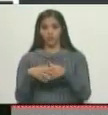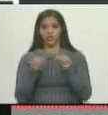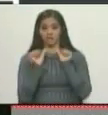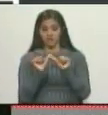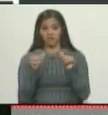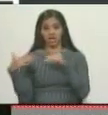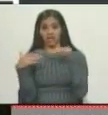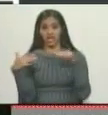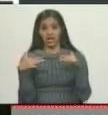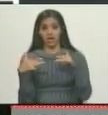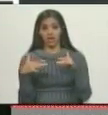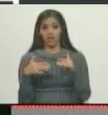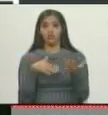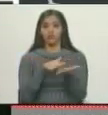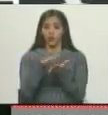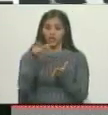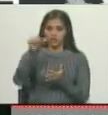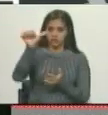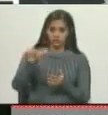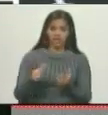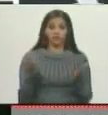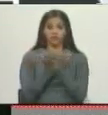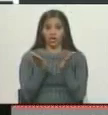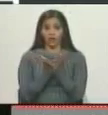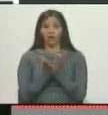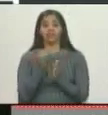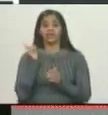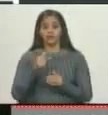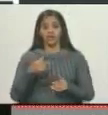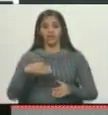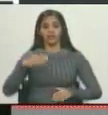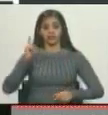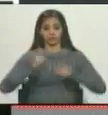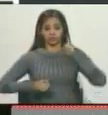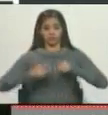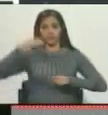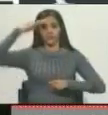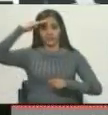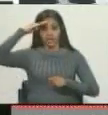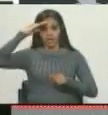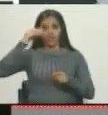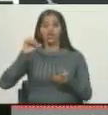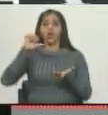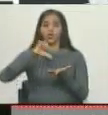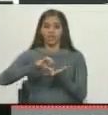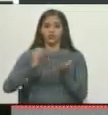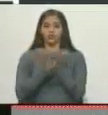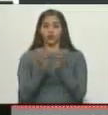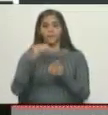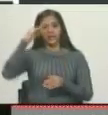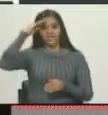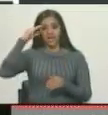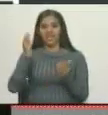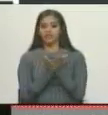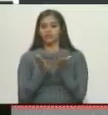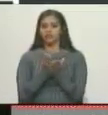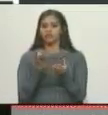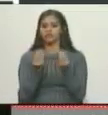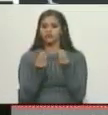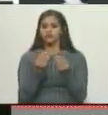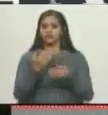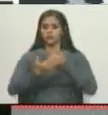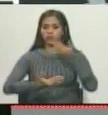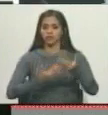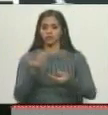Sobre eso se ha estudiado bastante, más en las academias militares, en los centros de estudios militares se estudia mucho esos procesos de